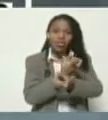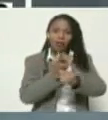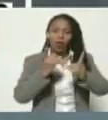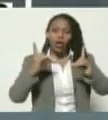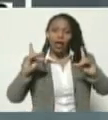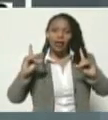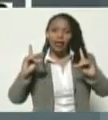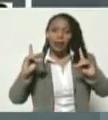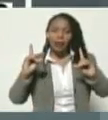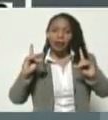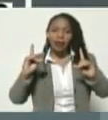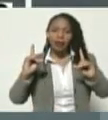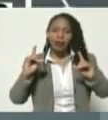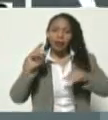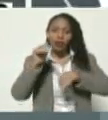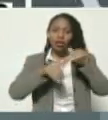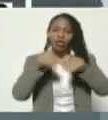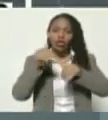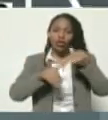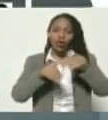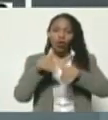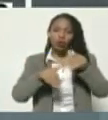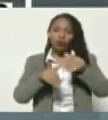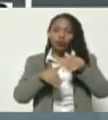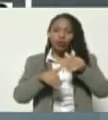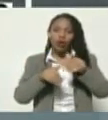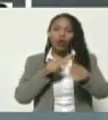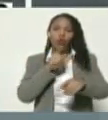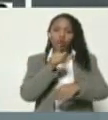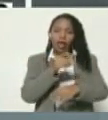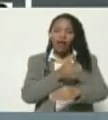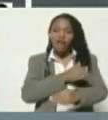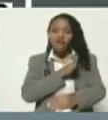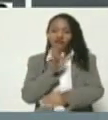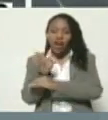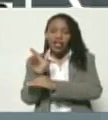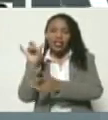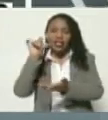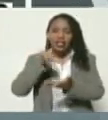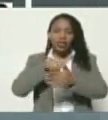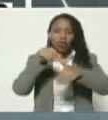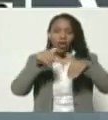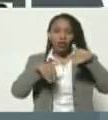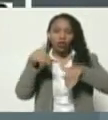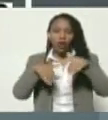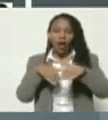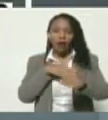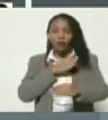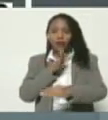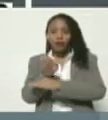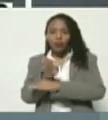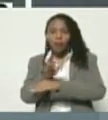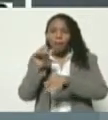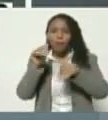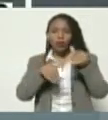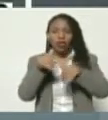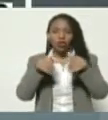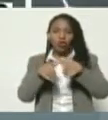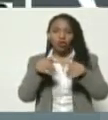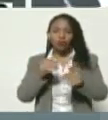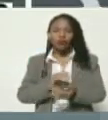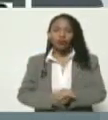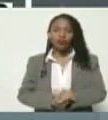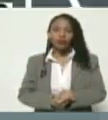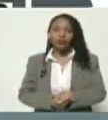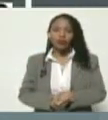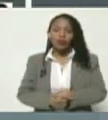democráticamente a votar. Vaya a votar en su centro electoral. Vaya a votar.